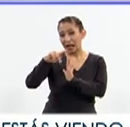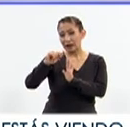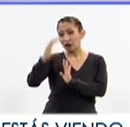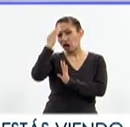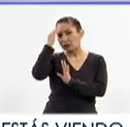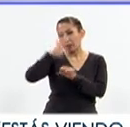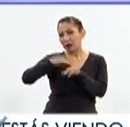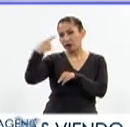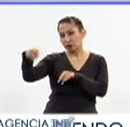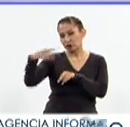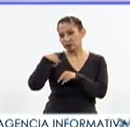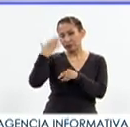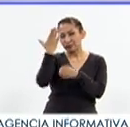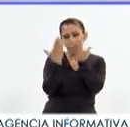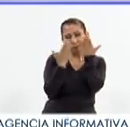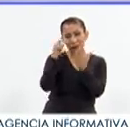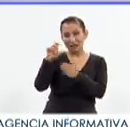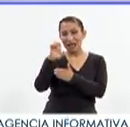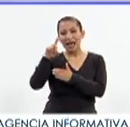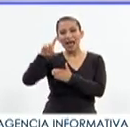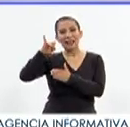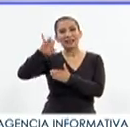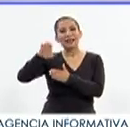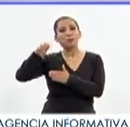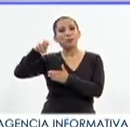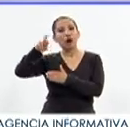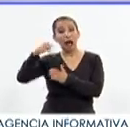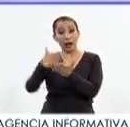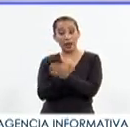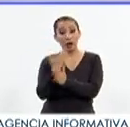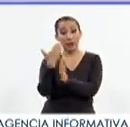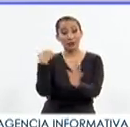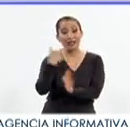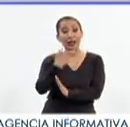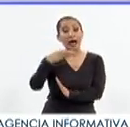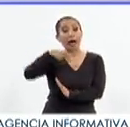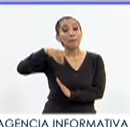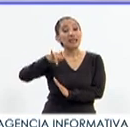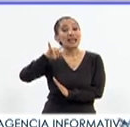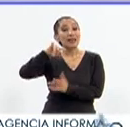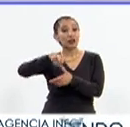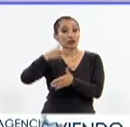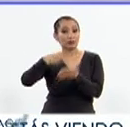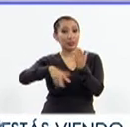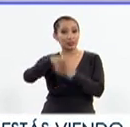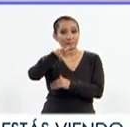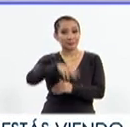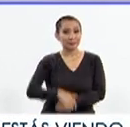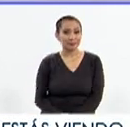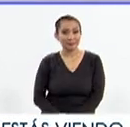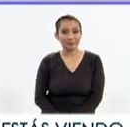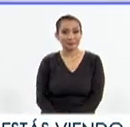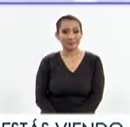Vamos a conocer más sobre la formación académica de Eddie Mora, que fue ganador de un Grammy Latino en el 2018.